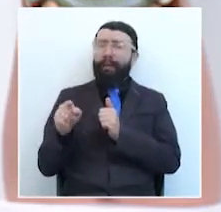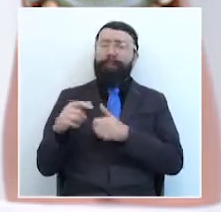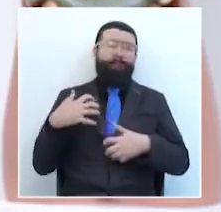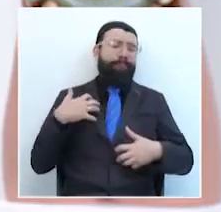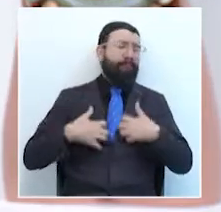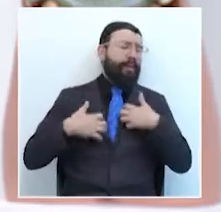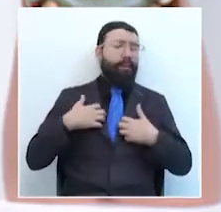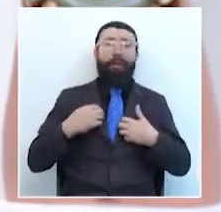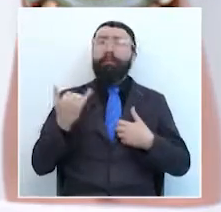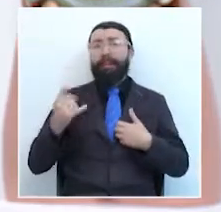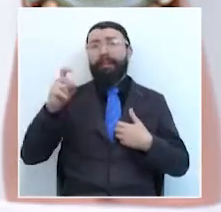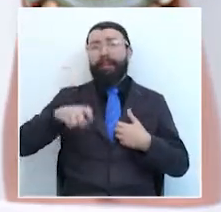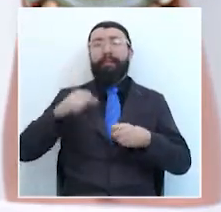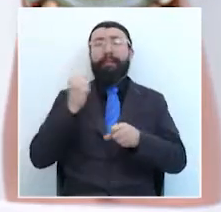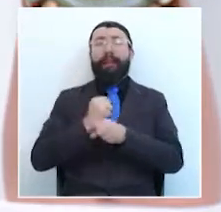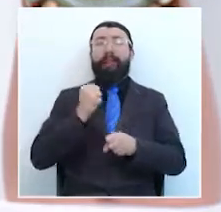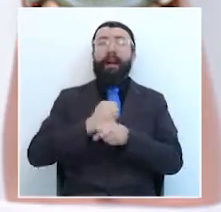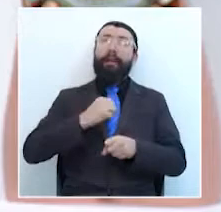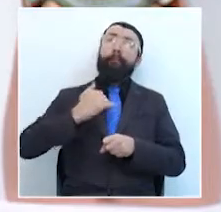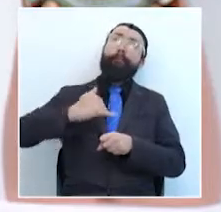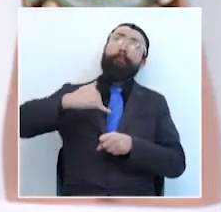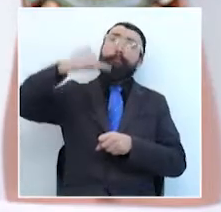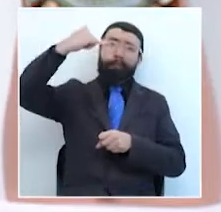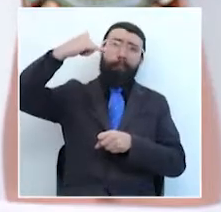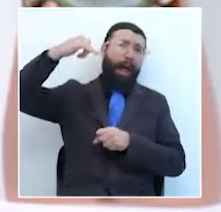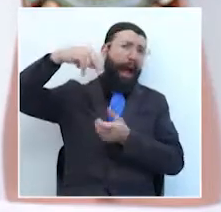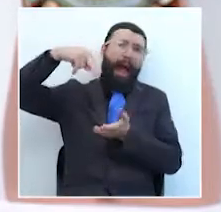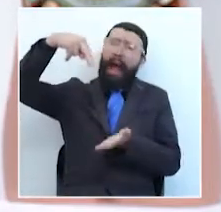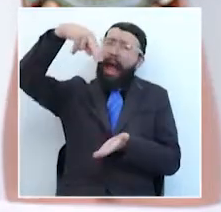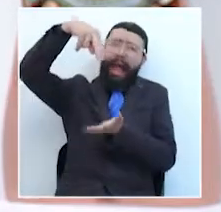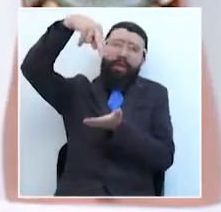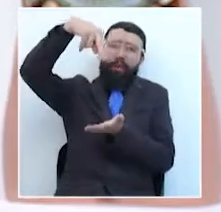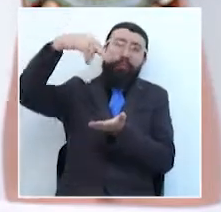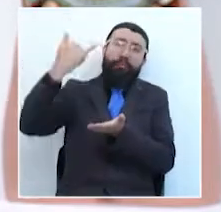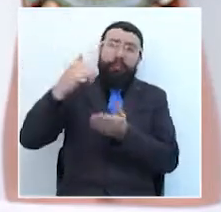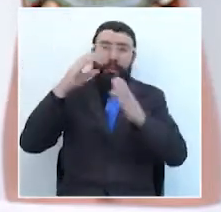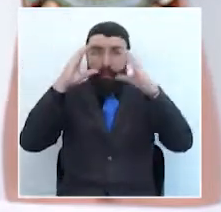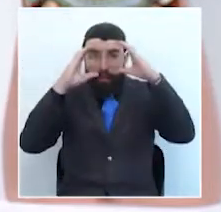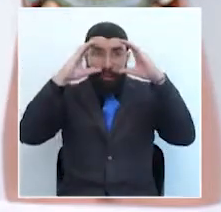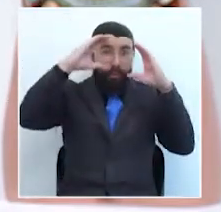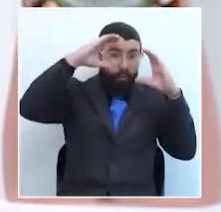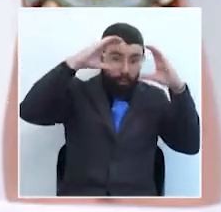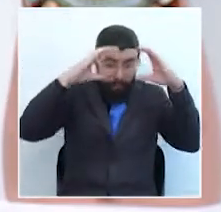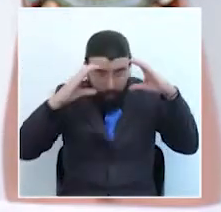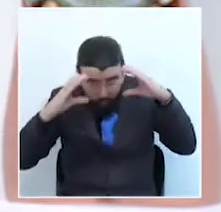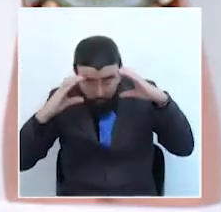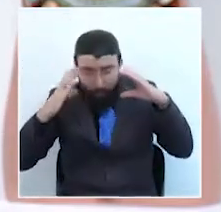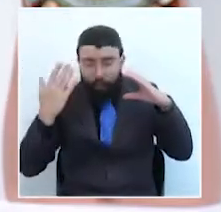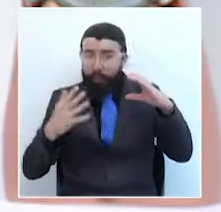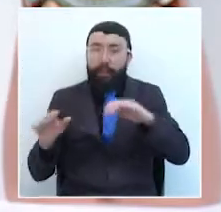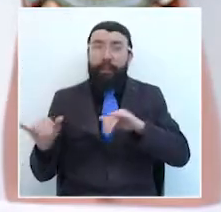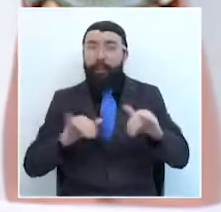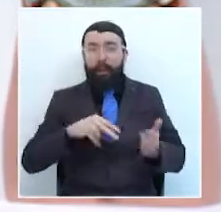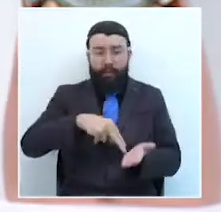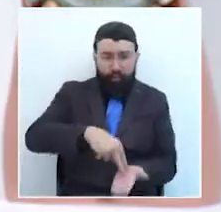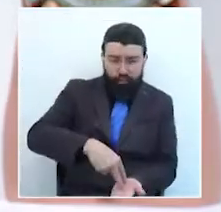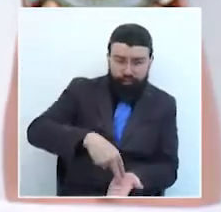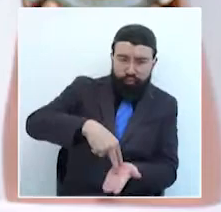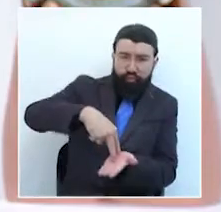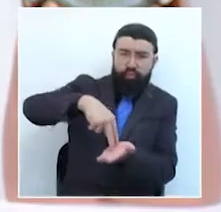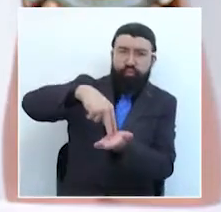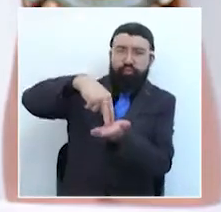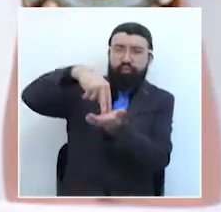que tiene que trabajar en alturas y por medio de la realidad virtual se decimos la por ejemplo como si fueran un ascensor o como si